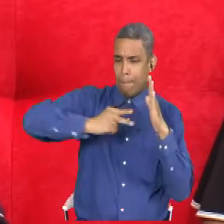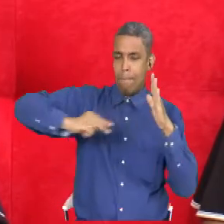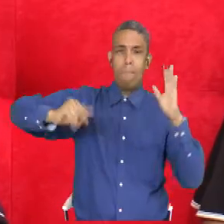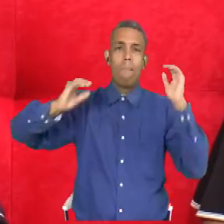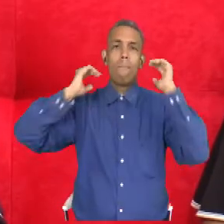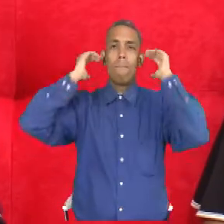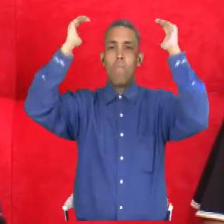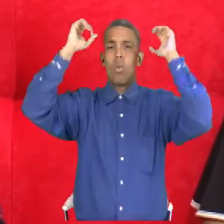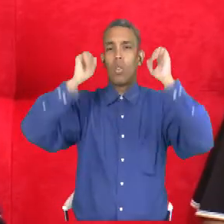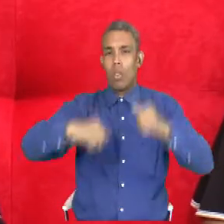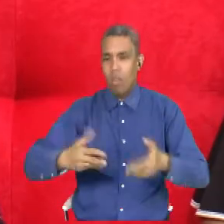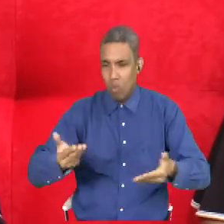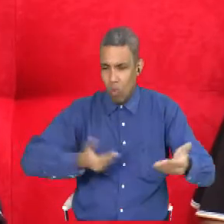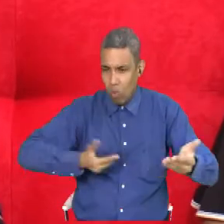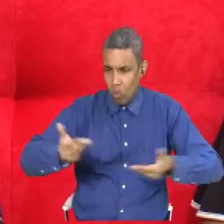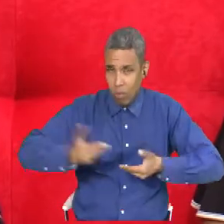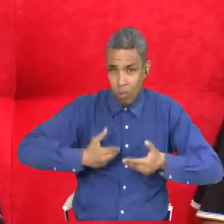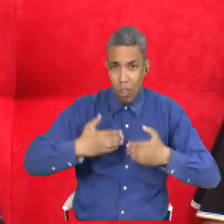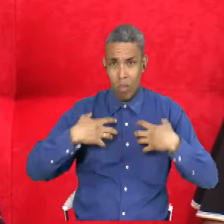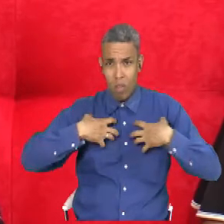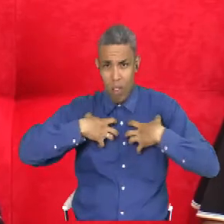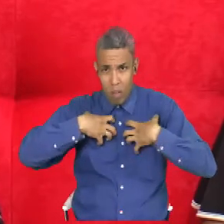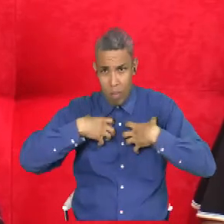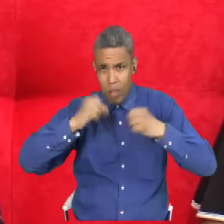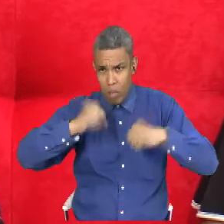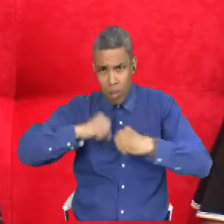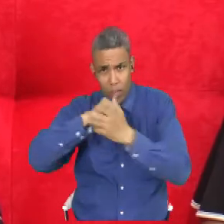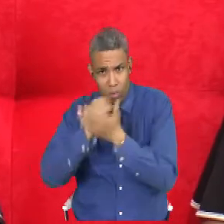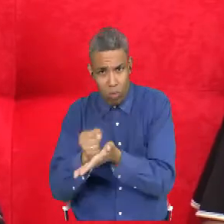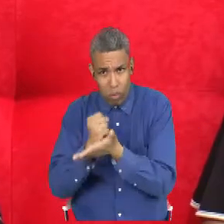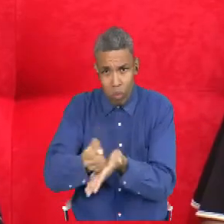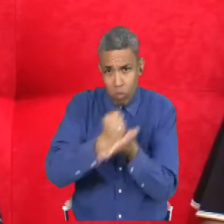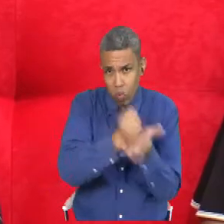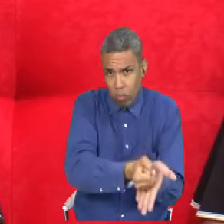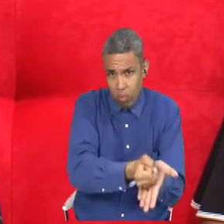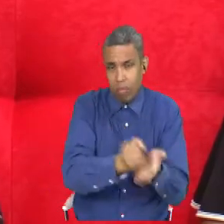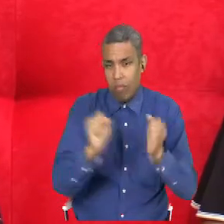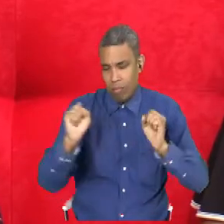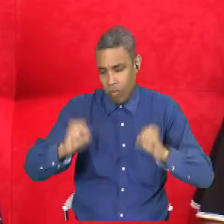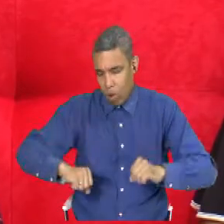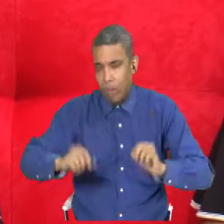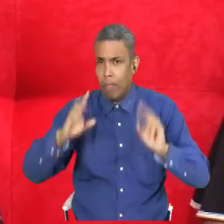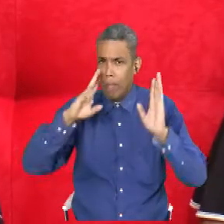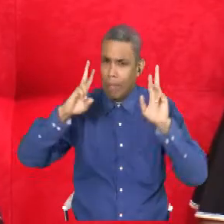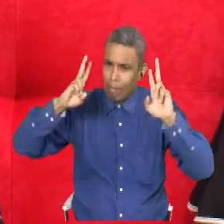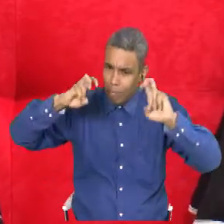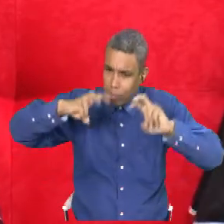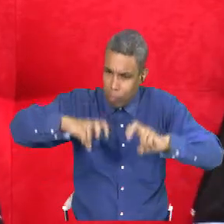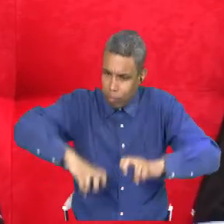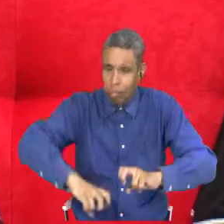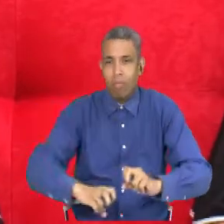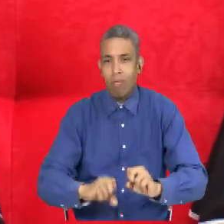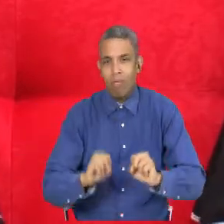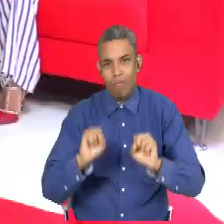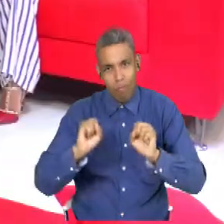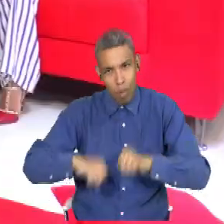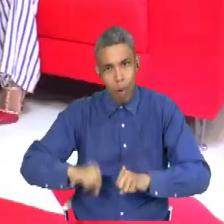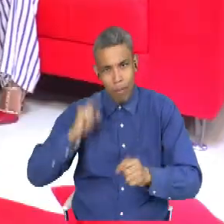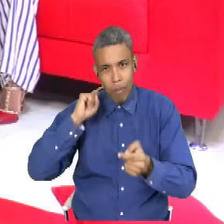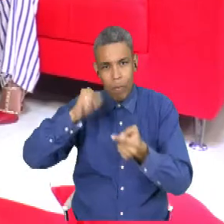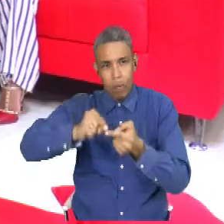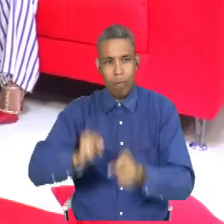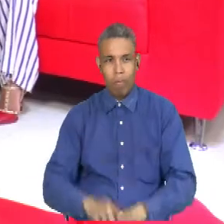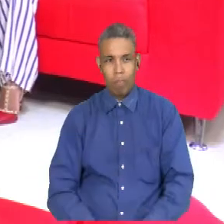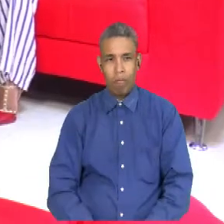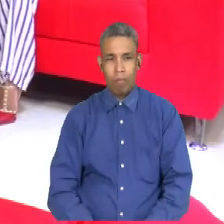para prestarlo al servicio de la sociedad y al servicio de la academia, la investigación. Bueno, cuando hablamos